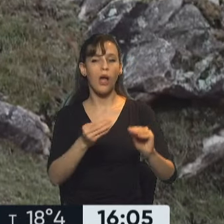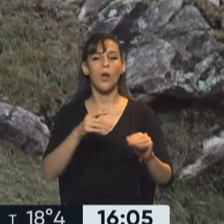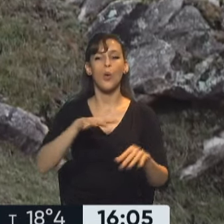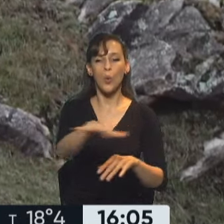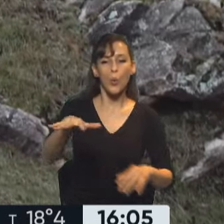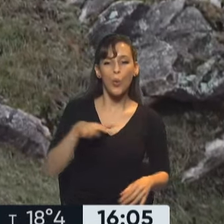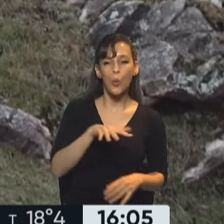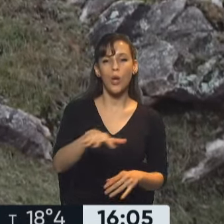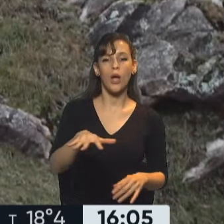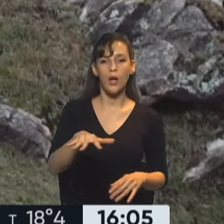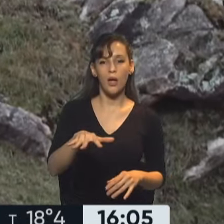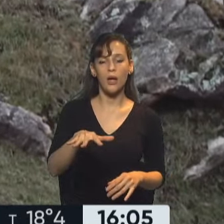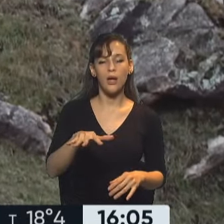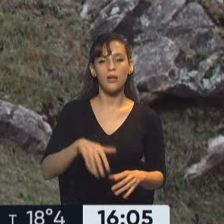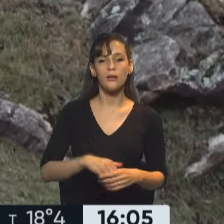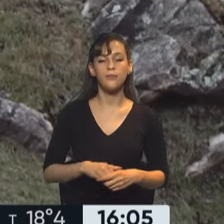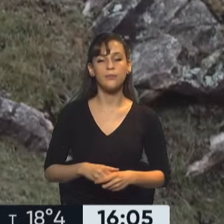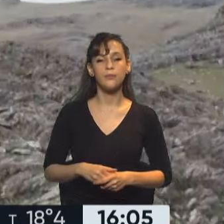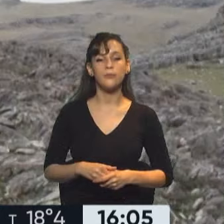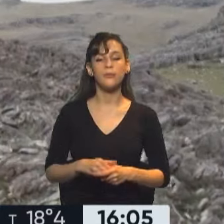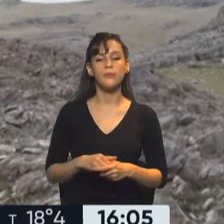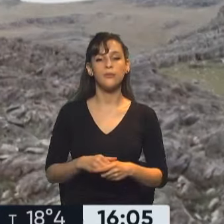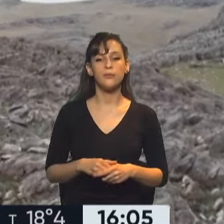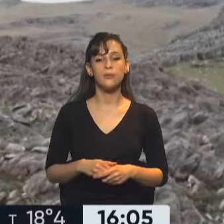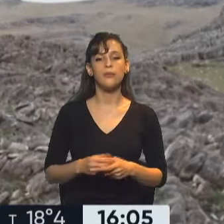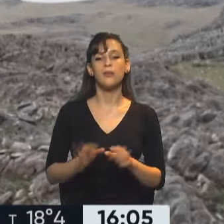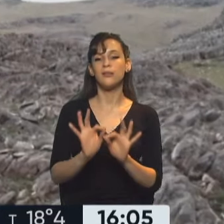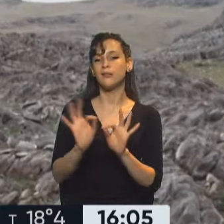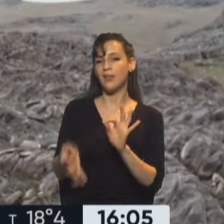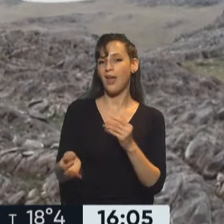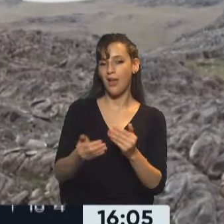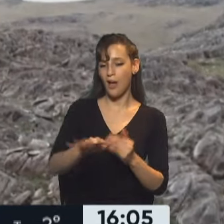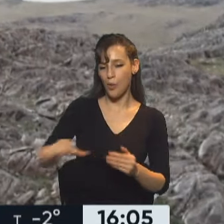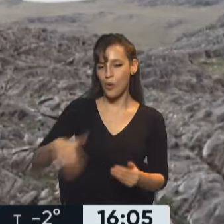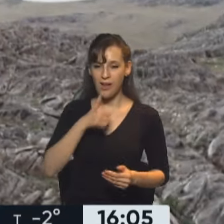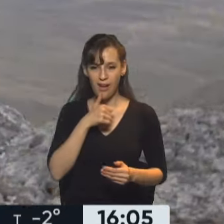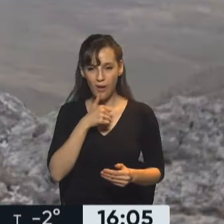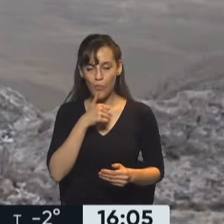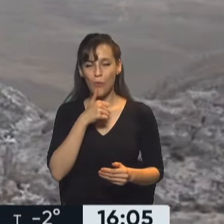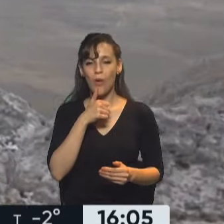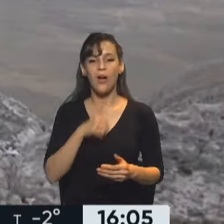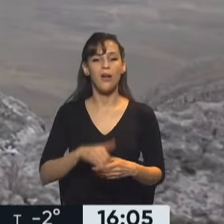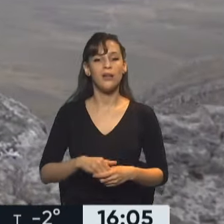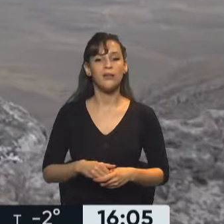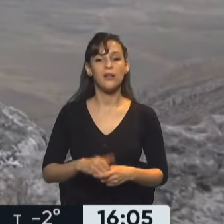paisajes conectados a proximidad de cursos de aguas, en determinadas latitudes, en